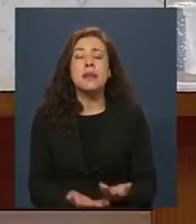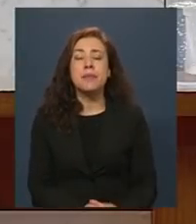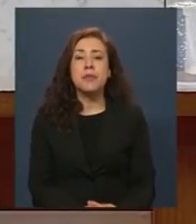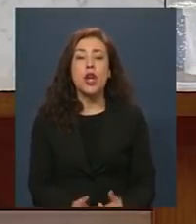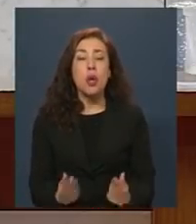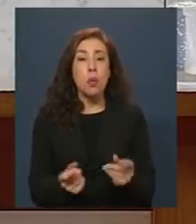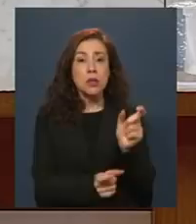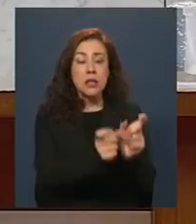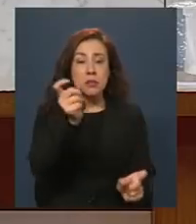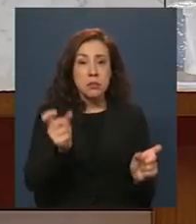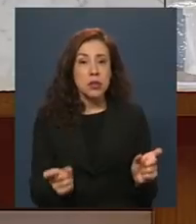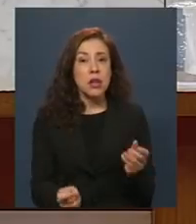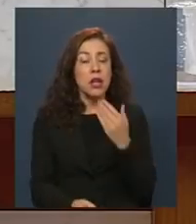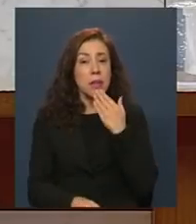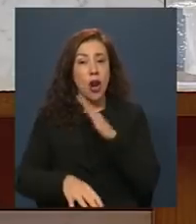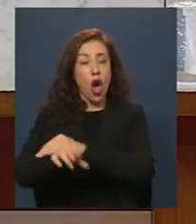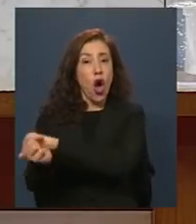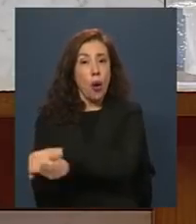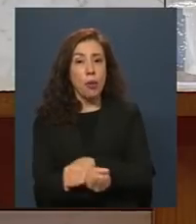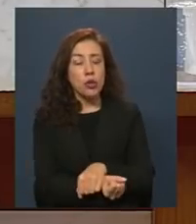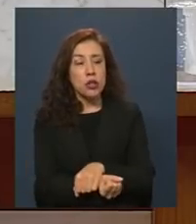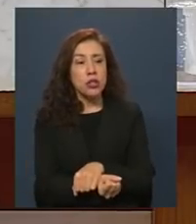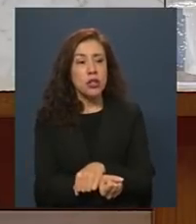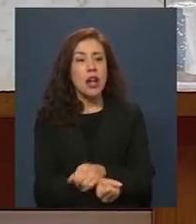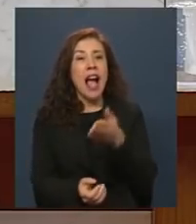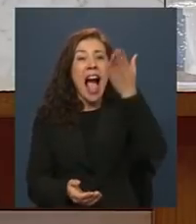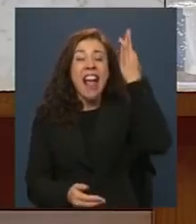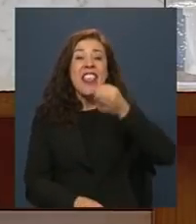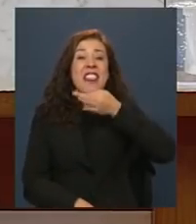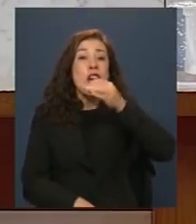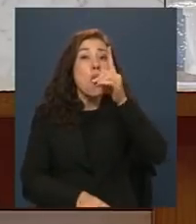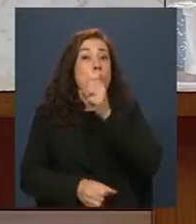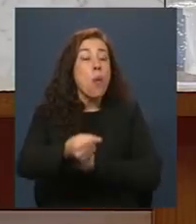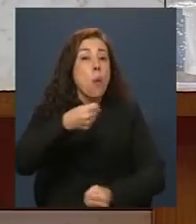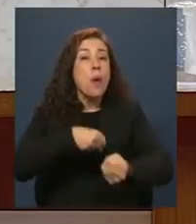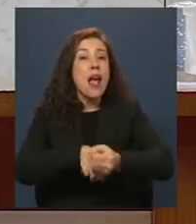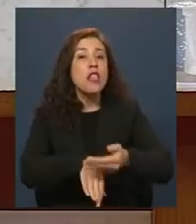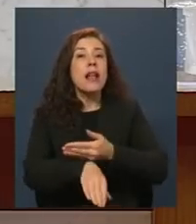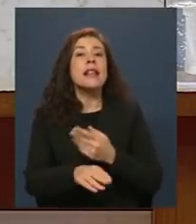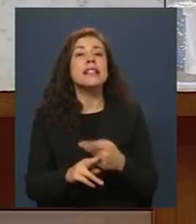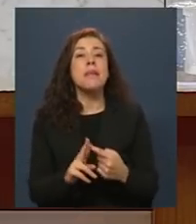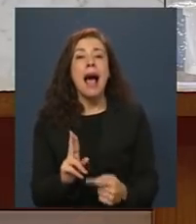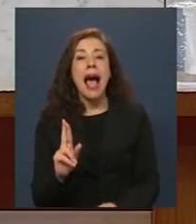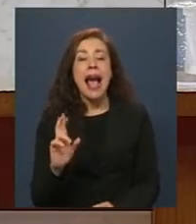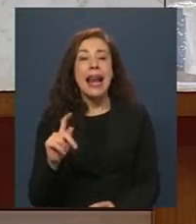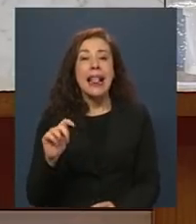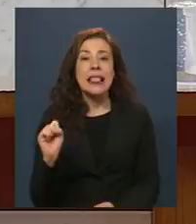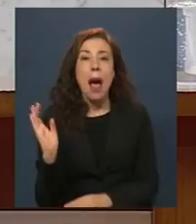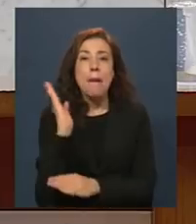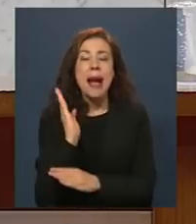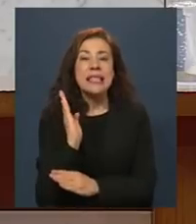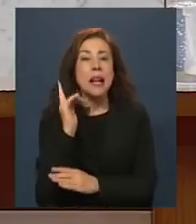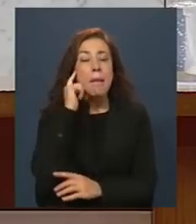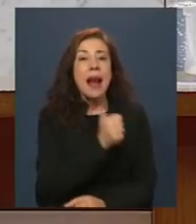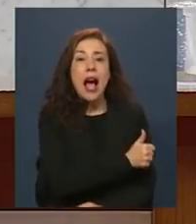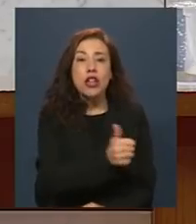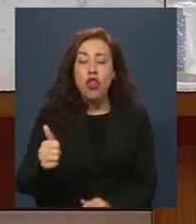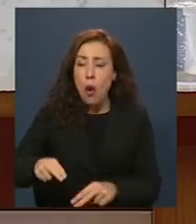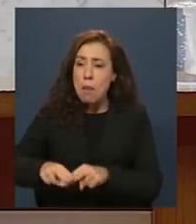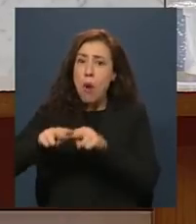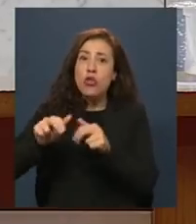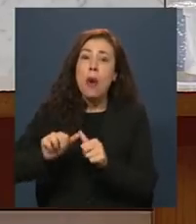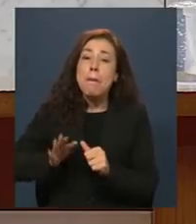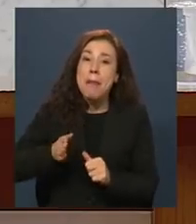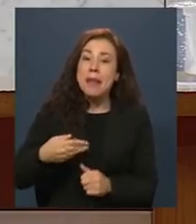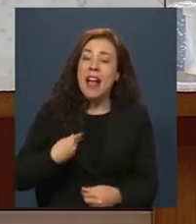diversos actores, incluida la oposición, había sugerido un año antes: una renta básica universal, un monto periódico de